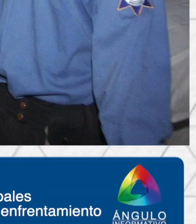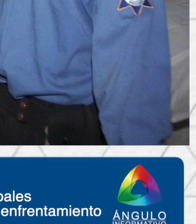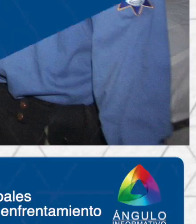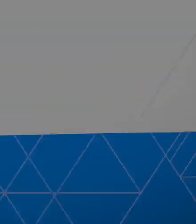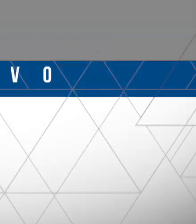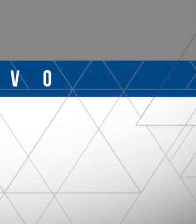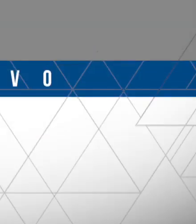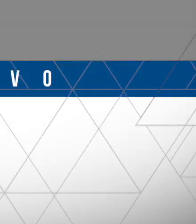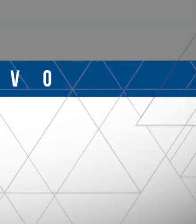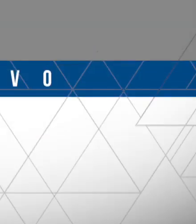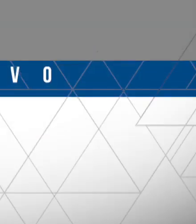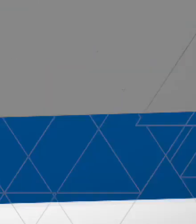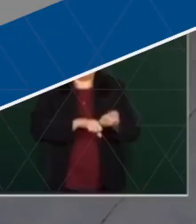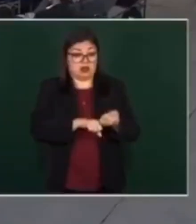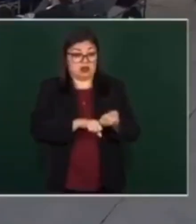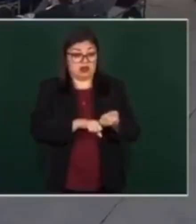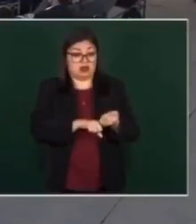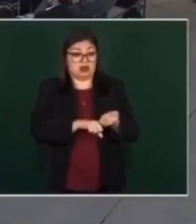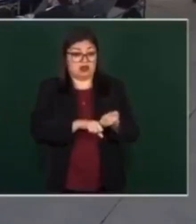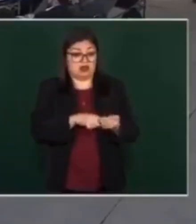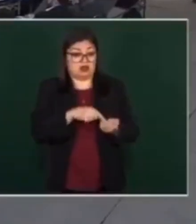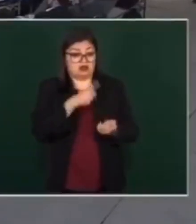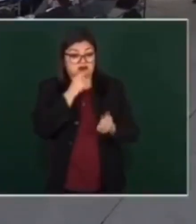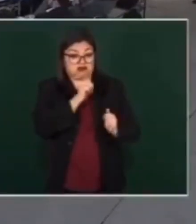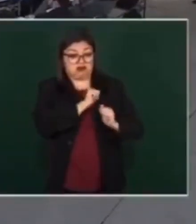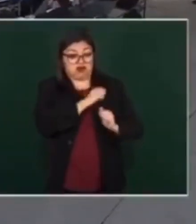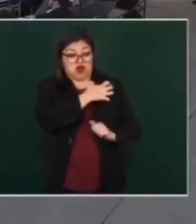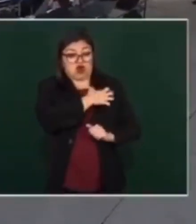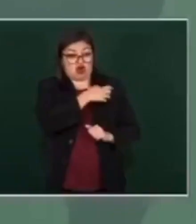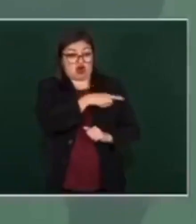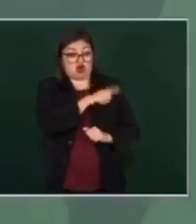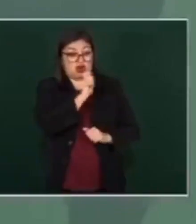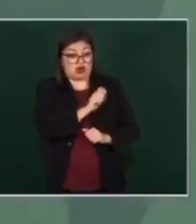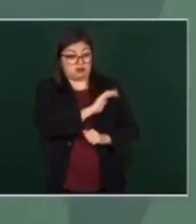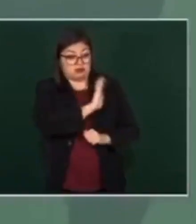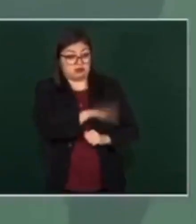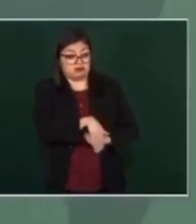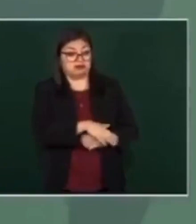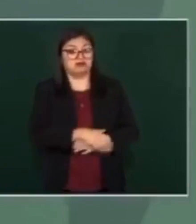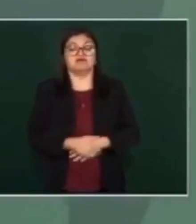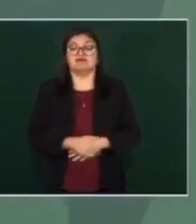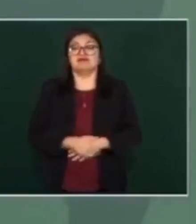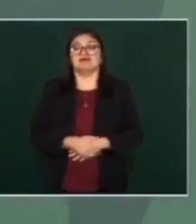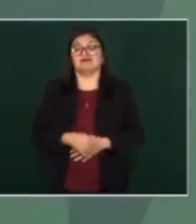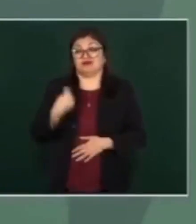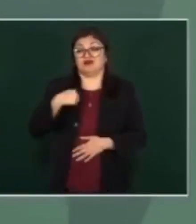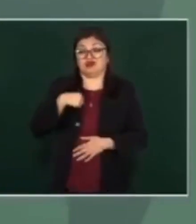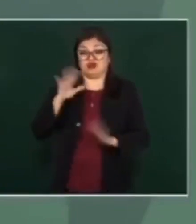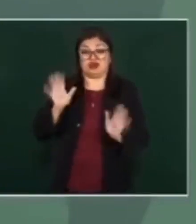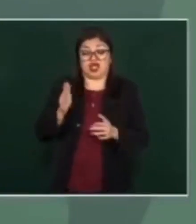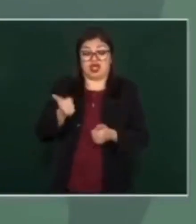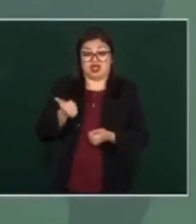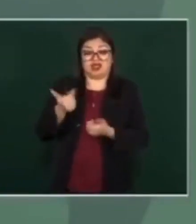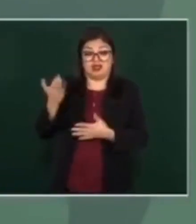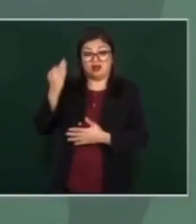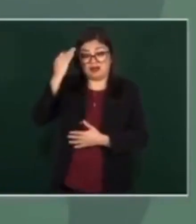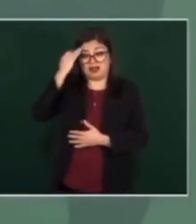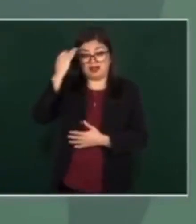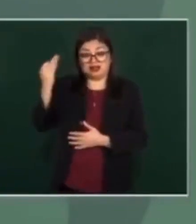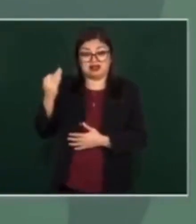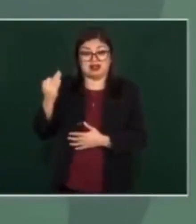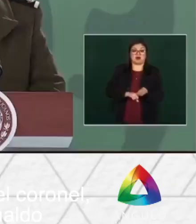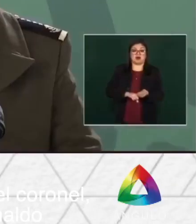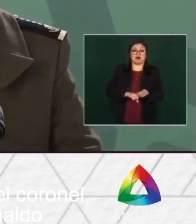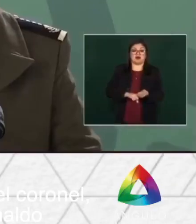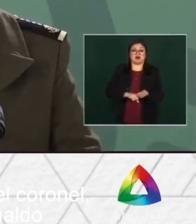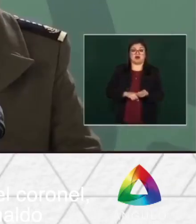de Monterrey. Pues bueno, ya llevamos bastante tiempo, estimamos que pudiera ya no